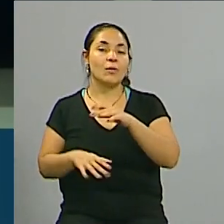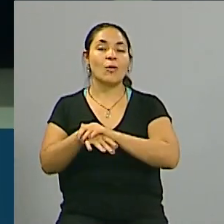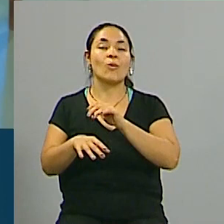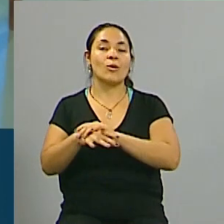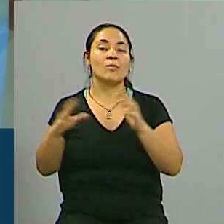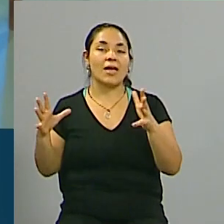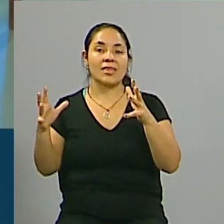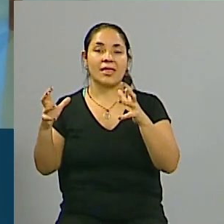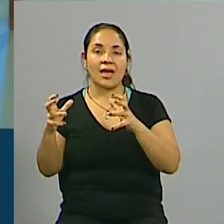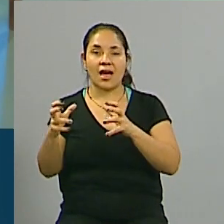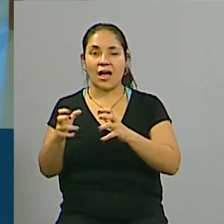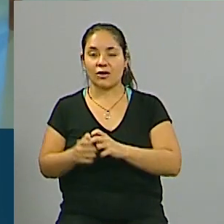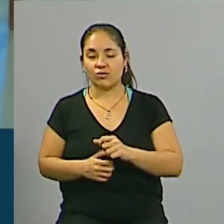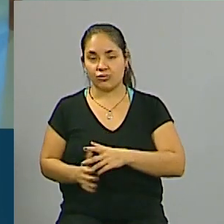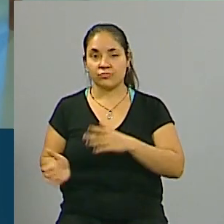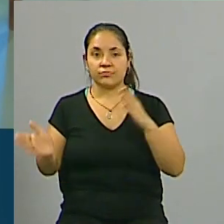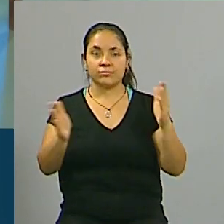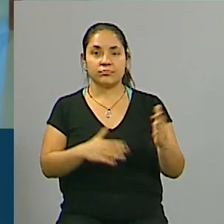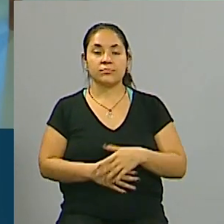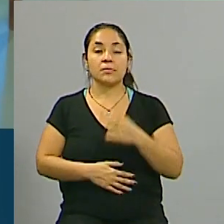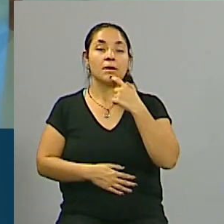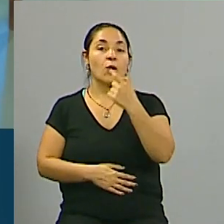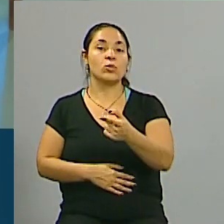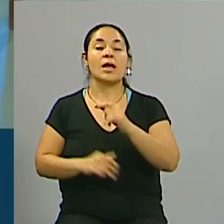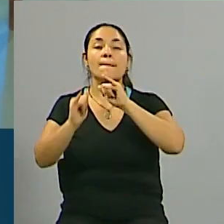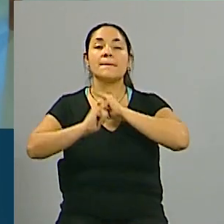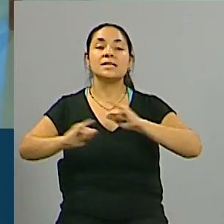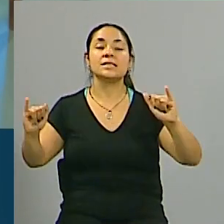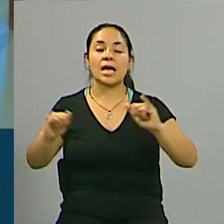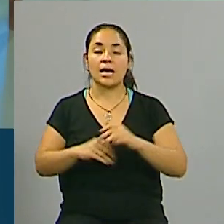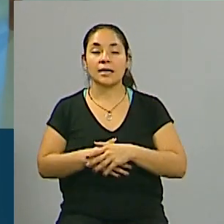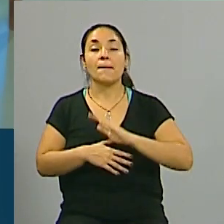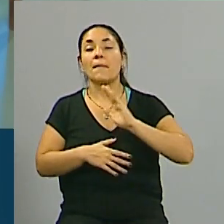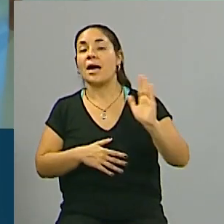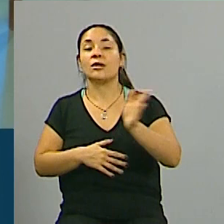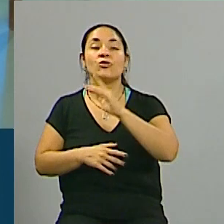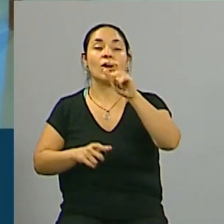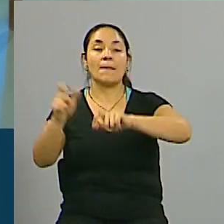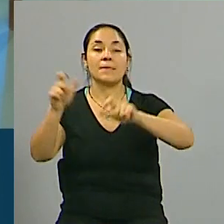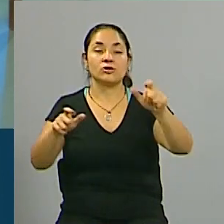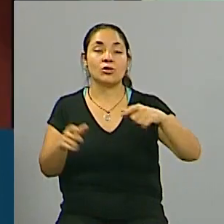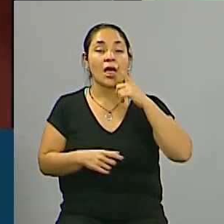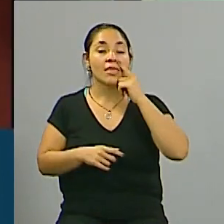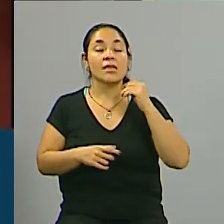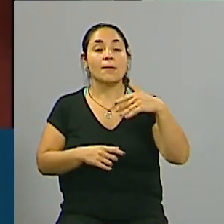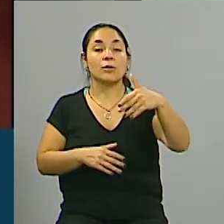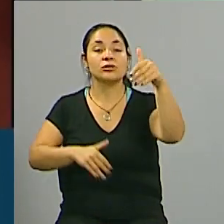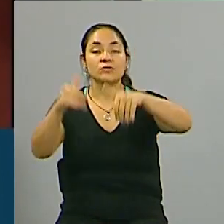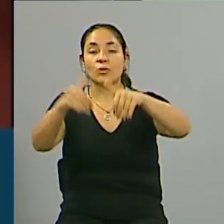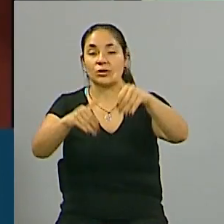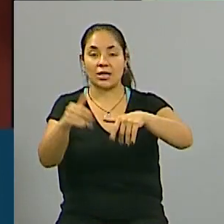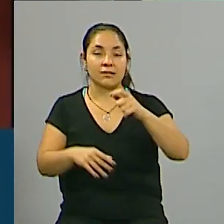país. Bueno, ¿cuál es de pronto el mensaje para aquellos que hoy están a días de votar en el caso de